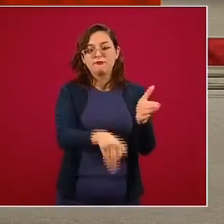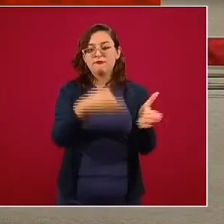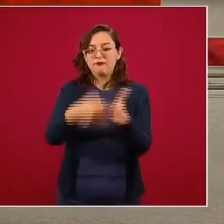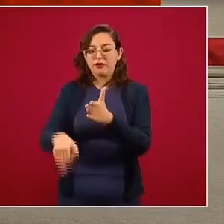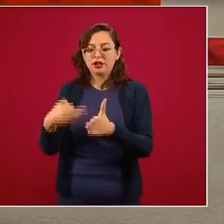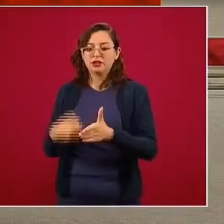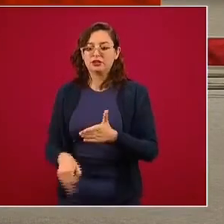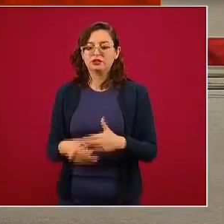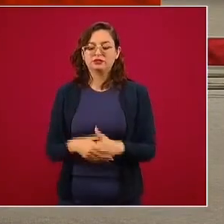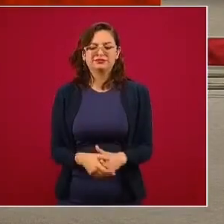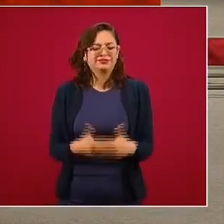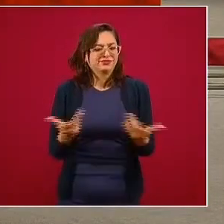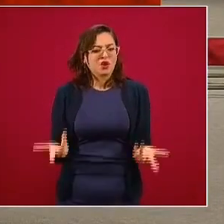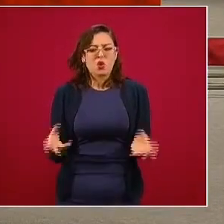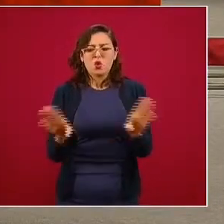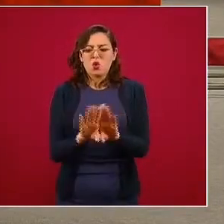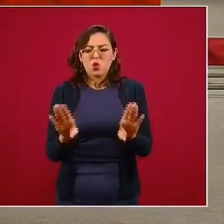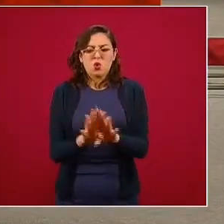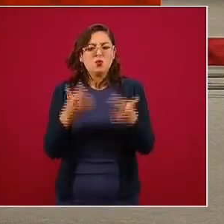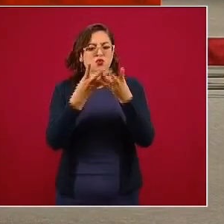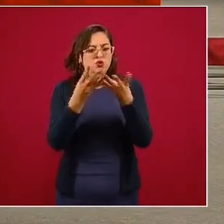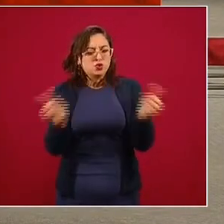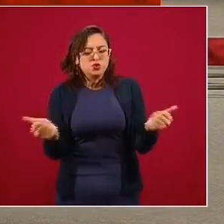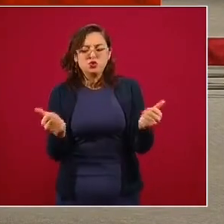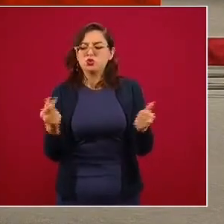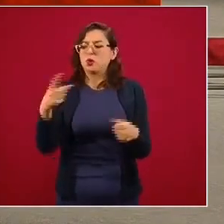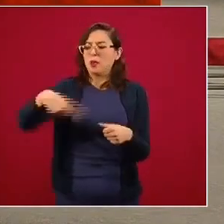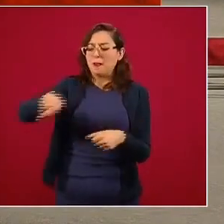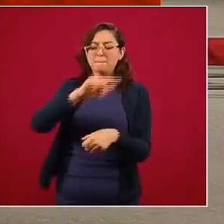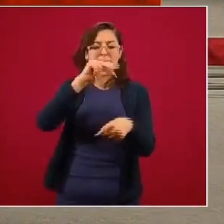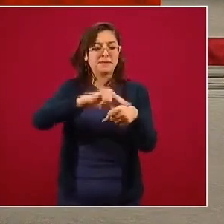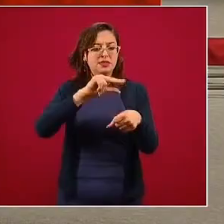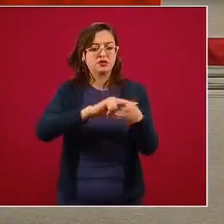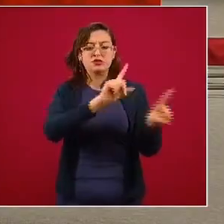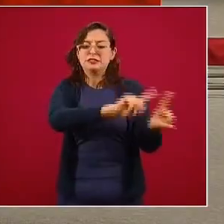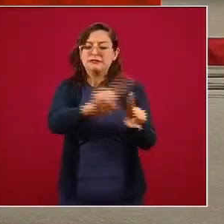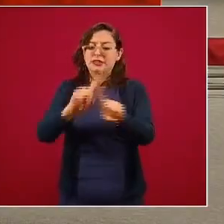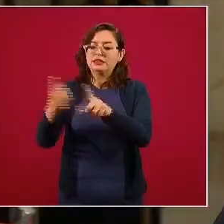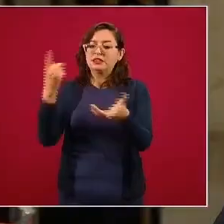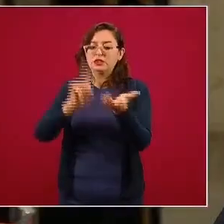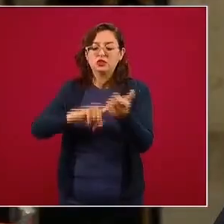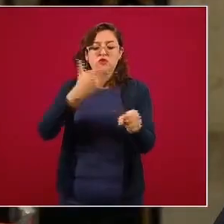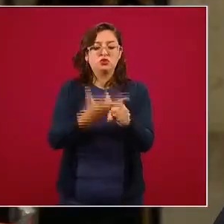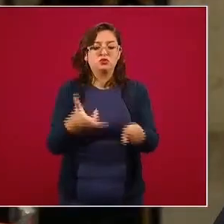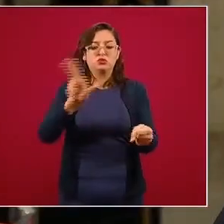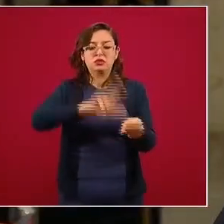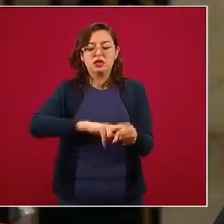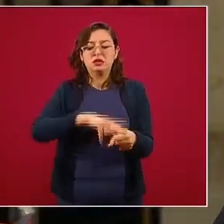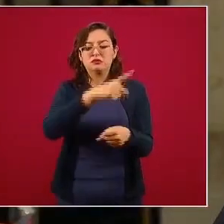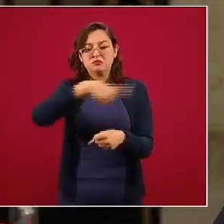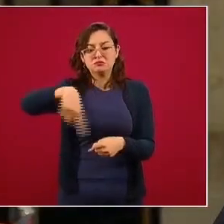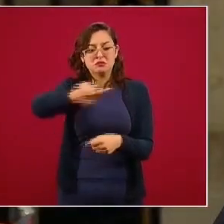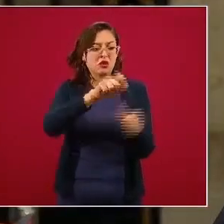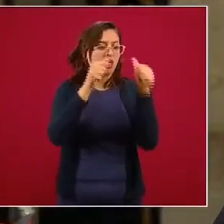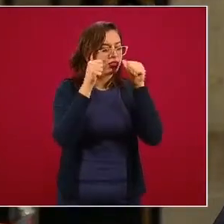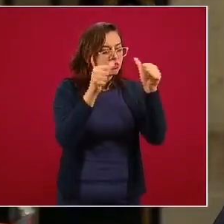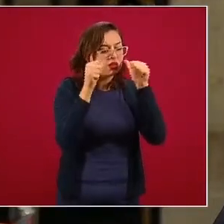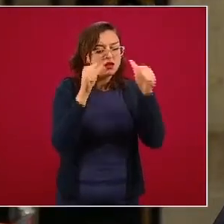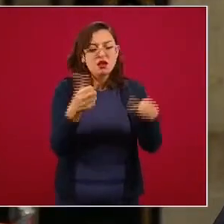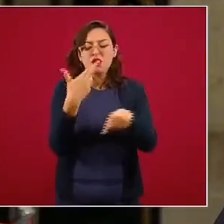está haciendo para mejorar este aspecto de los médicos y personal de salud que actualmente han estado al frente de esta pandemia? ¿Cómo